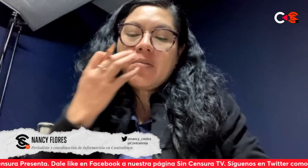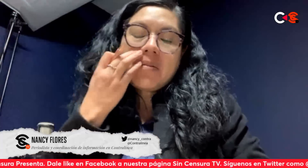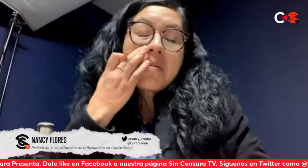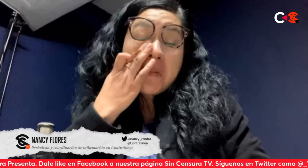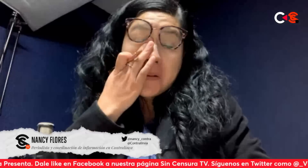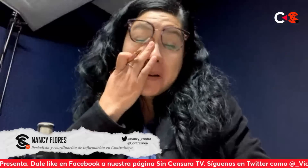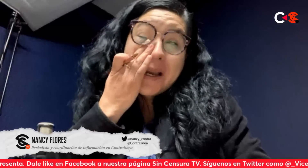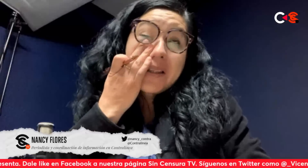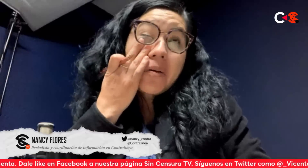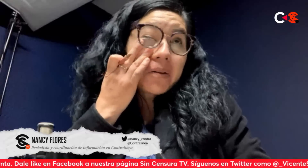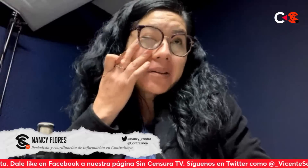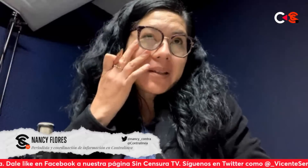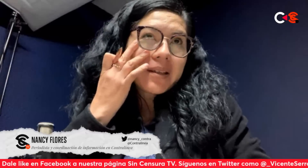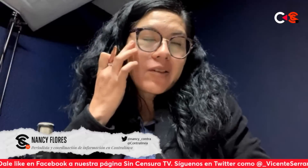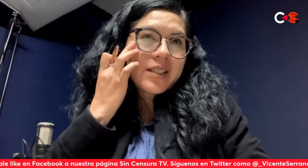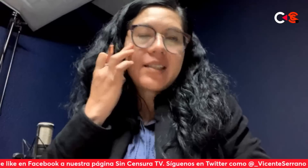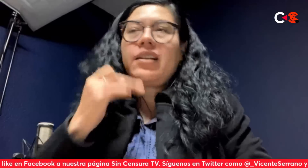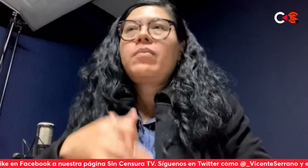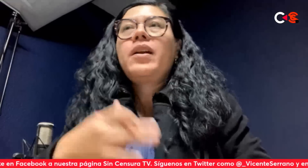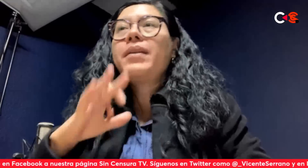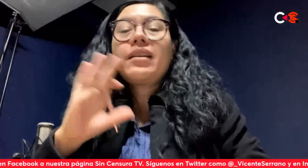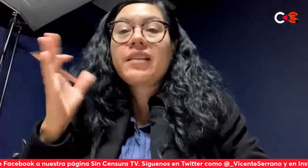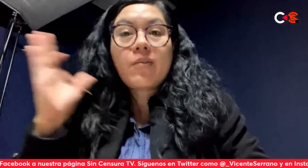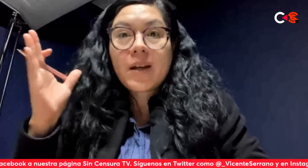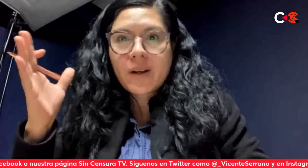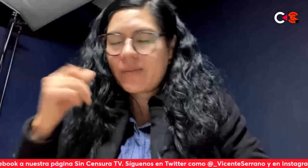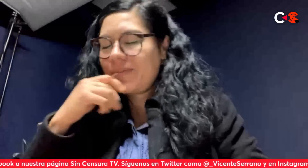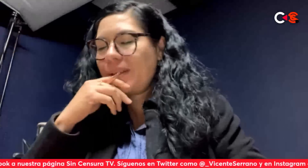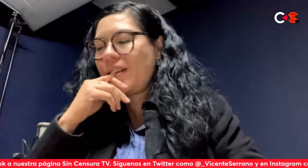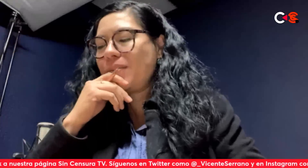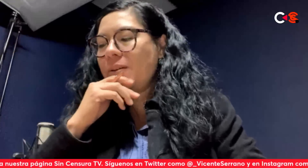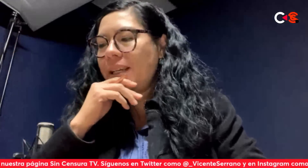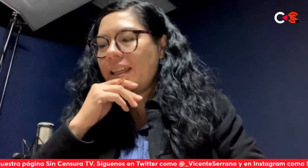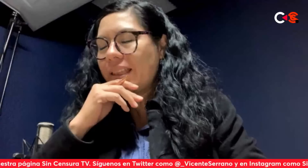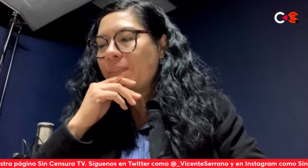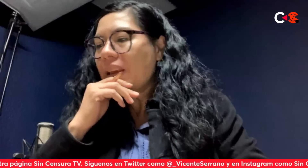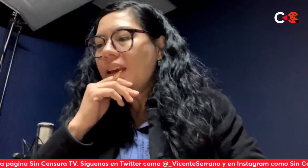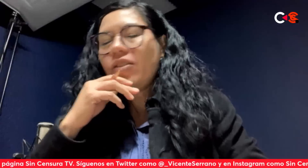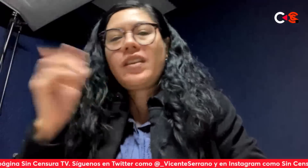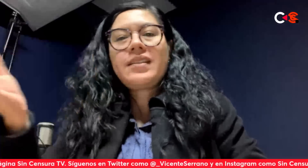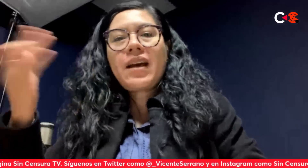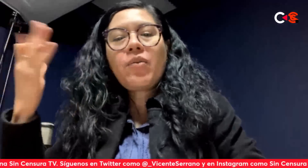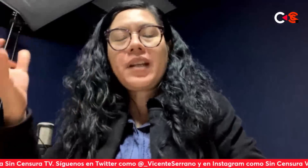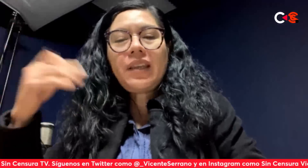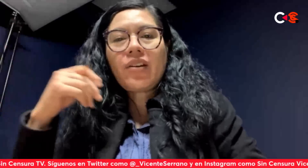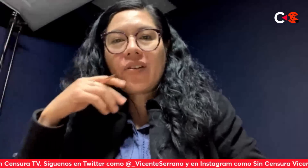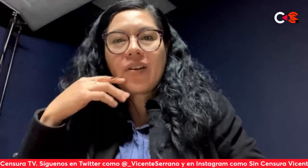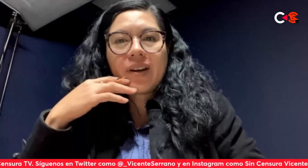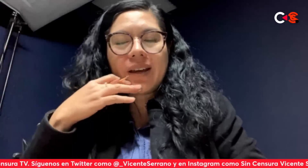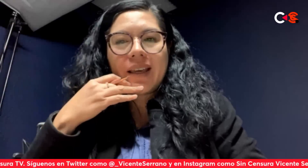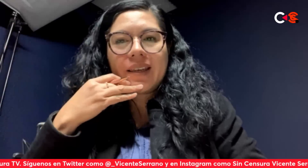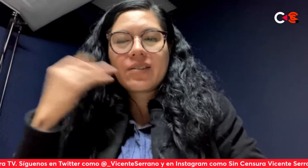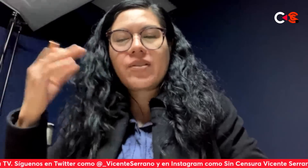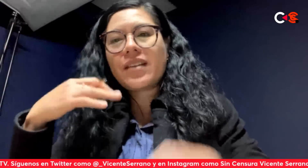es un cartón, creo que es de Trino, pero la verdad es que no me acuerdo, pero es muy brillante, donde está un